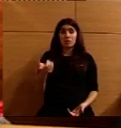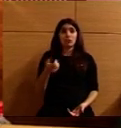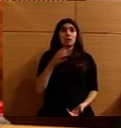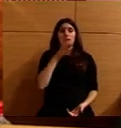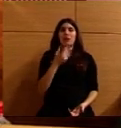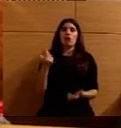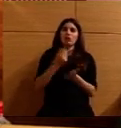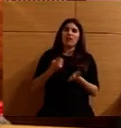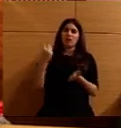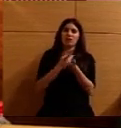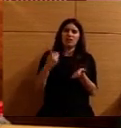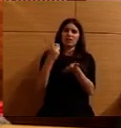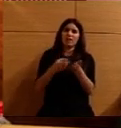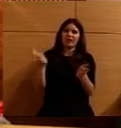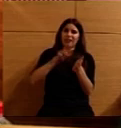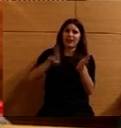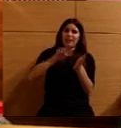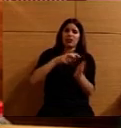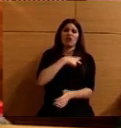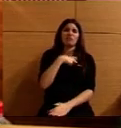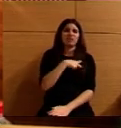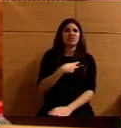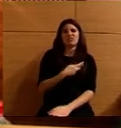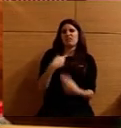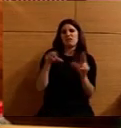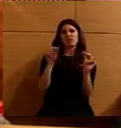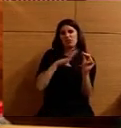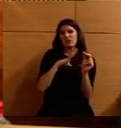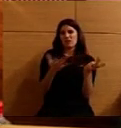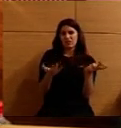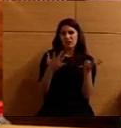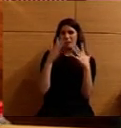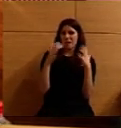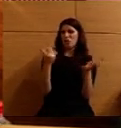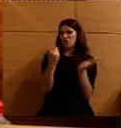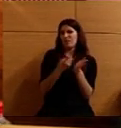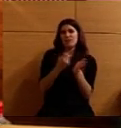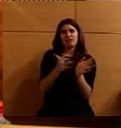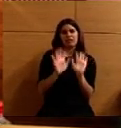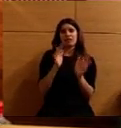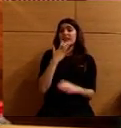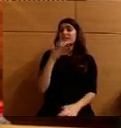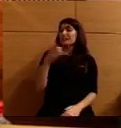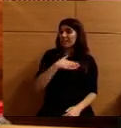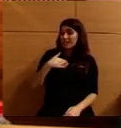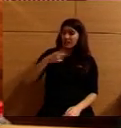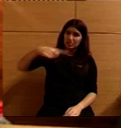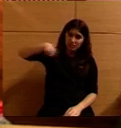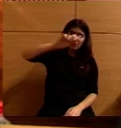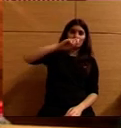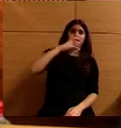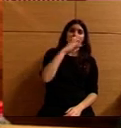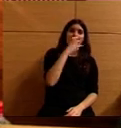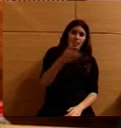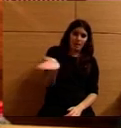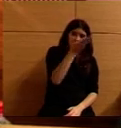no lo vuelvan a decir una y otra vez en las comisiones, en los plenos, en todos los lados. No, si quieren ustedes cojan y vayan al